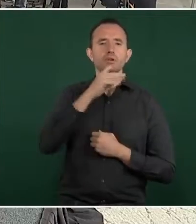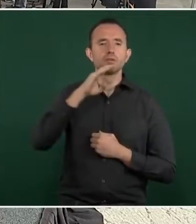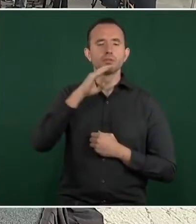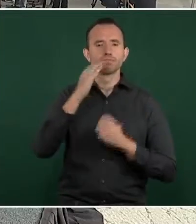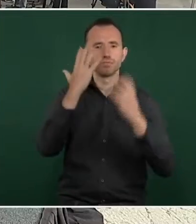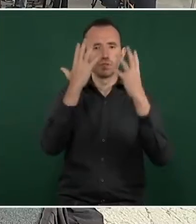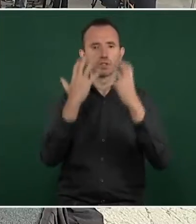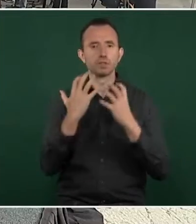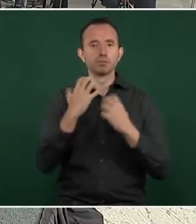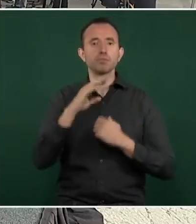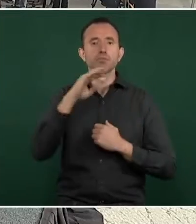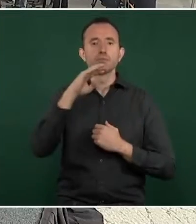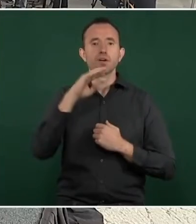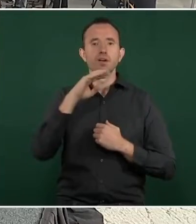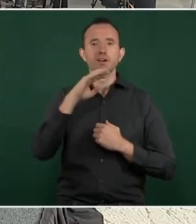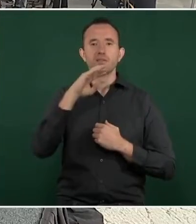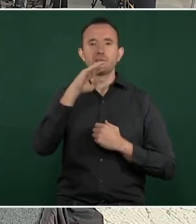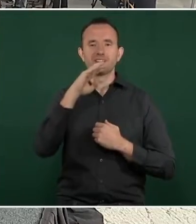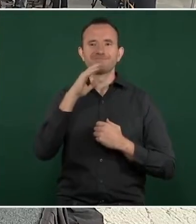madres,